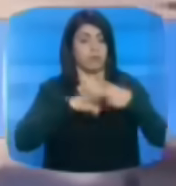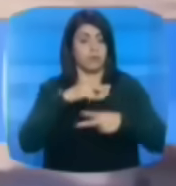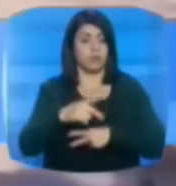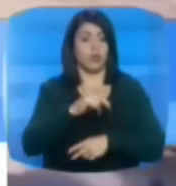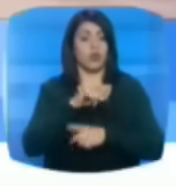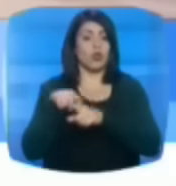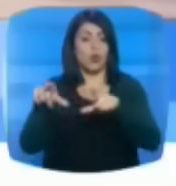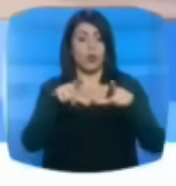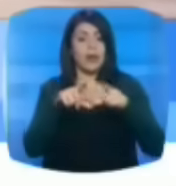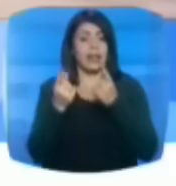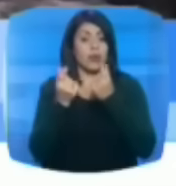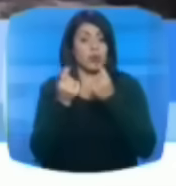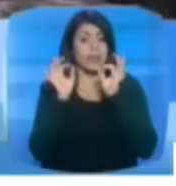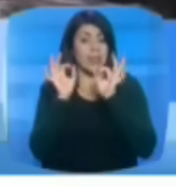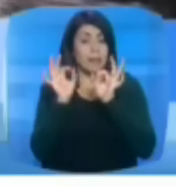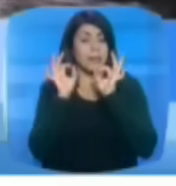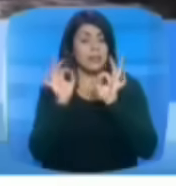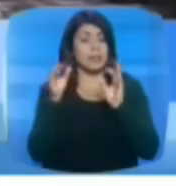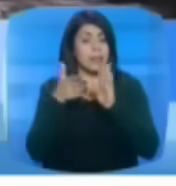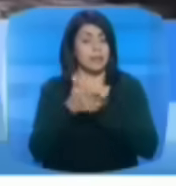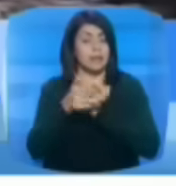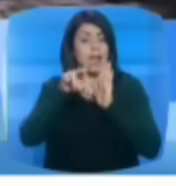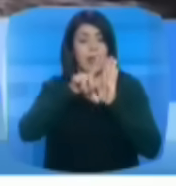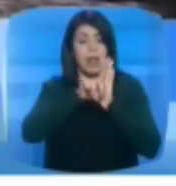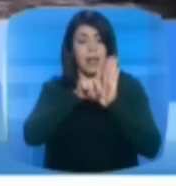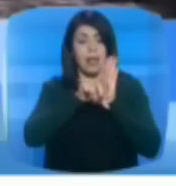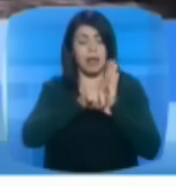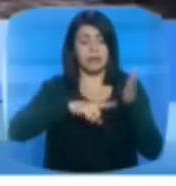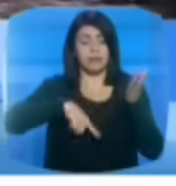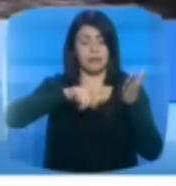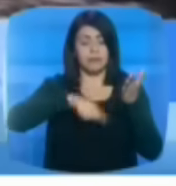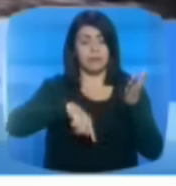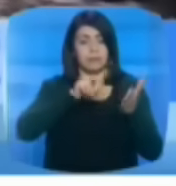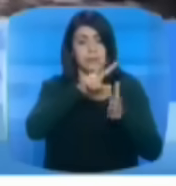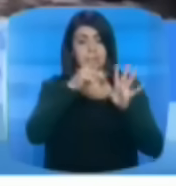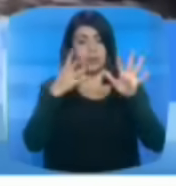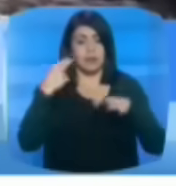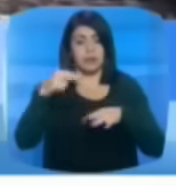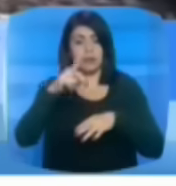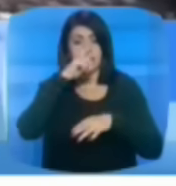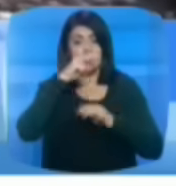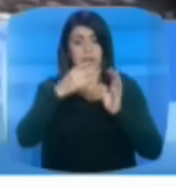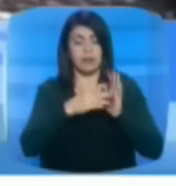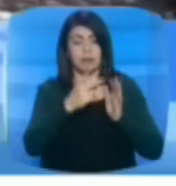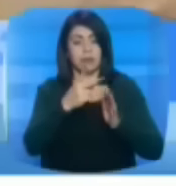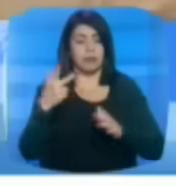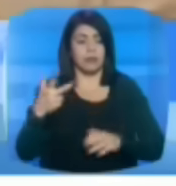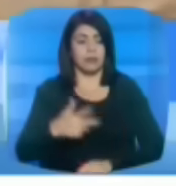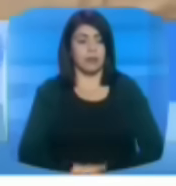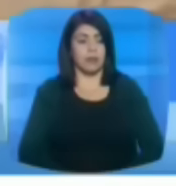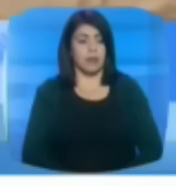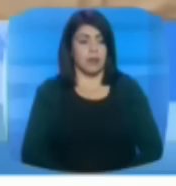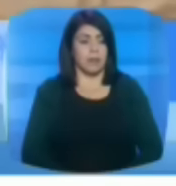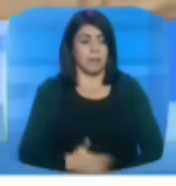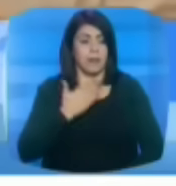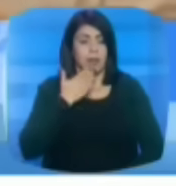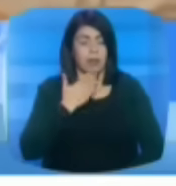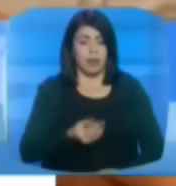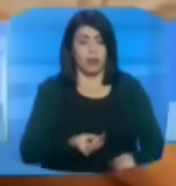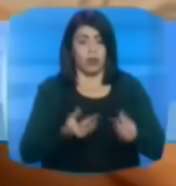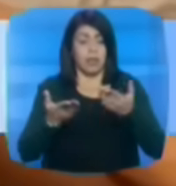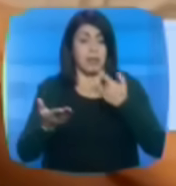zonas económicas especiales, estatuto legal que fue firmado el 29 de noviembre de 2023. Pedirle lo que